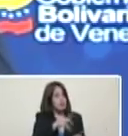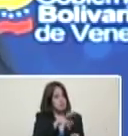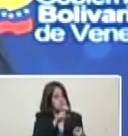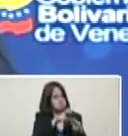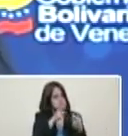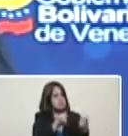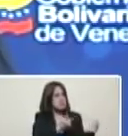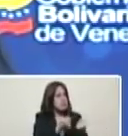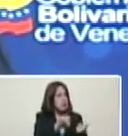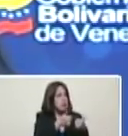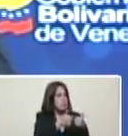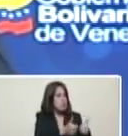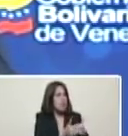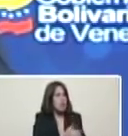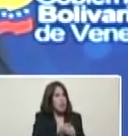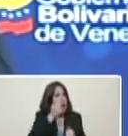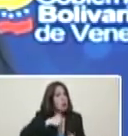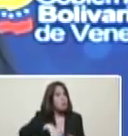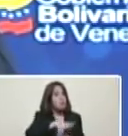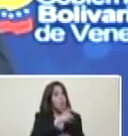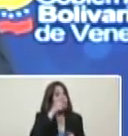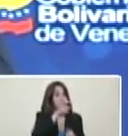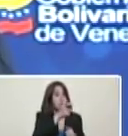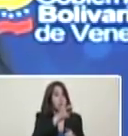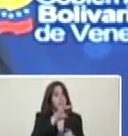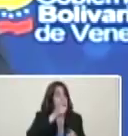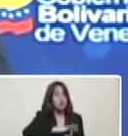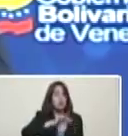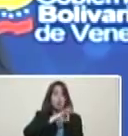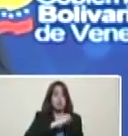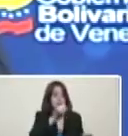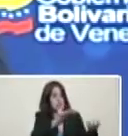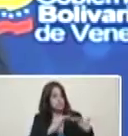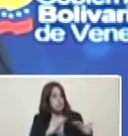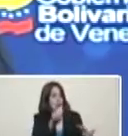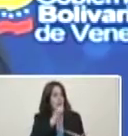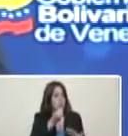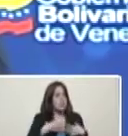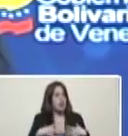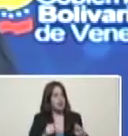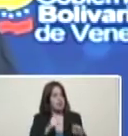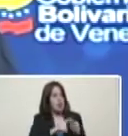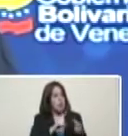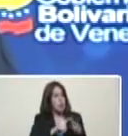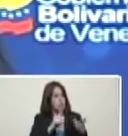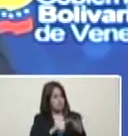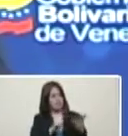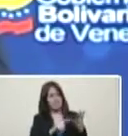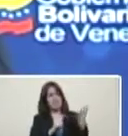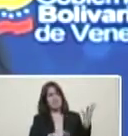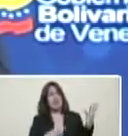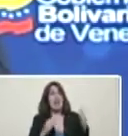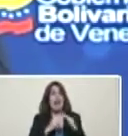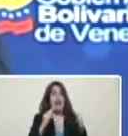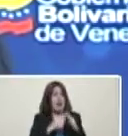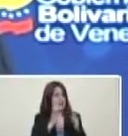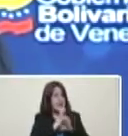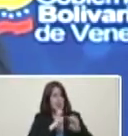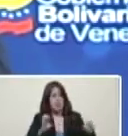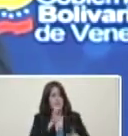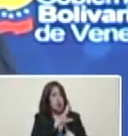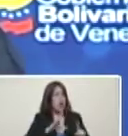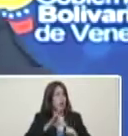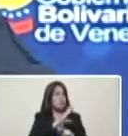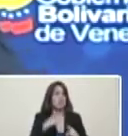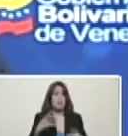para garantizarle al pueblo su seguridad social, su alimento, la salud, la vivienda, la educación, la